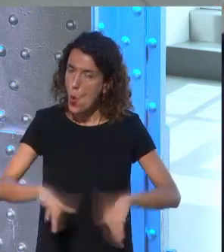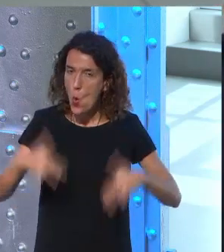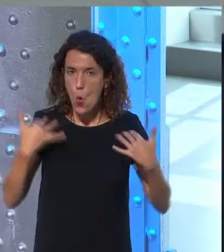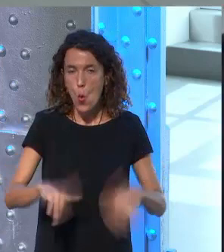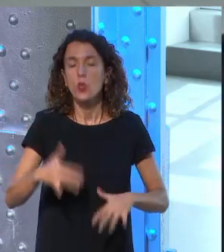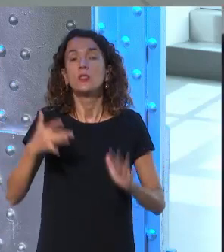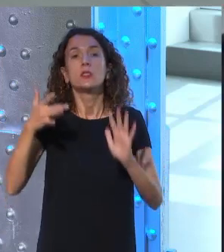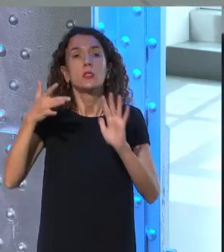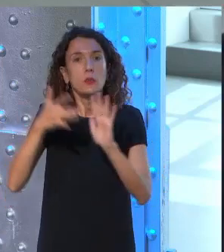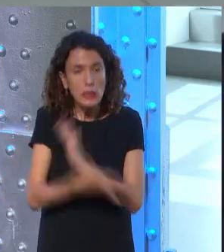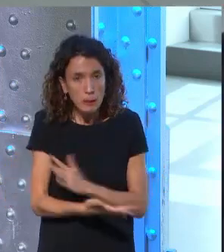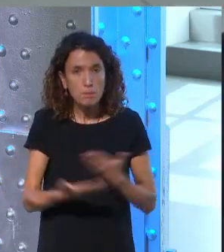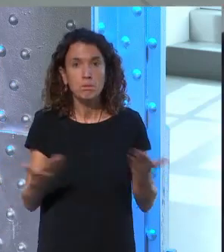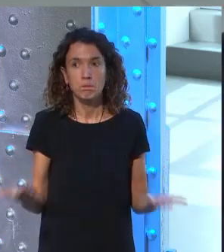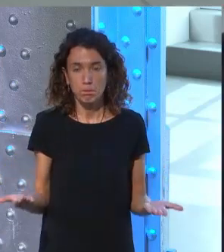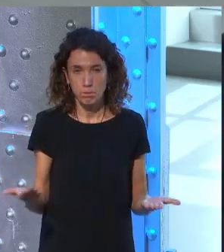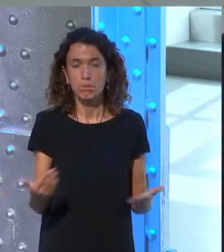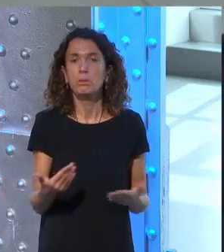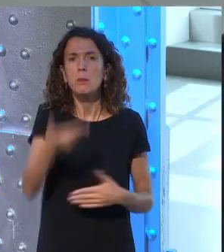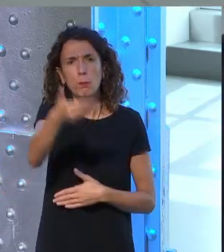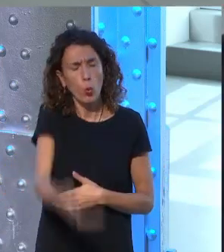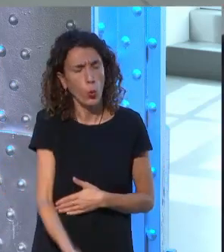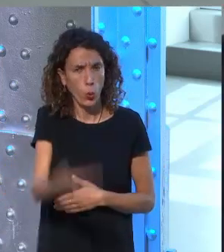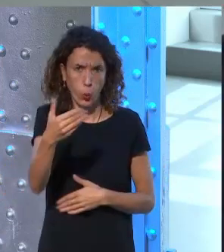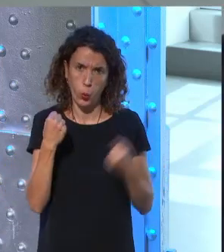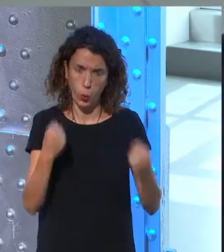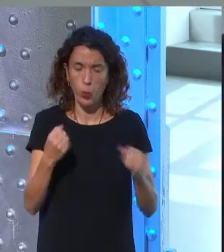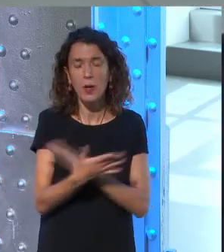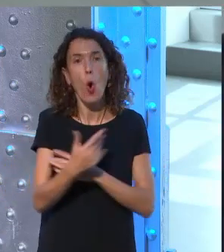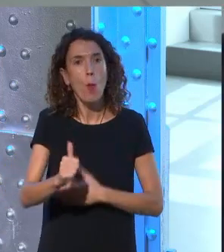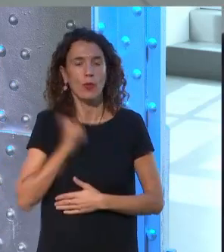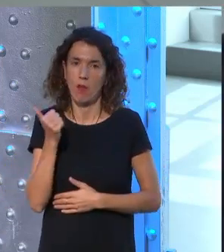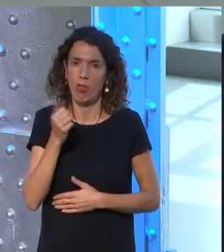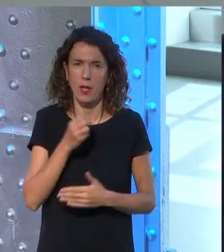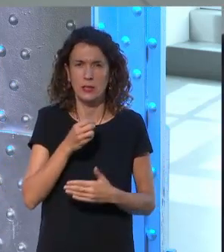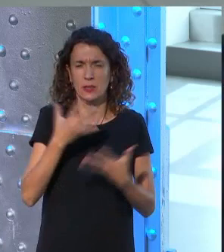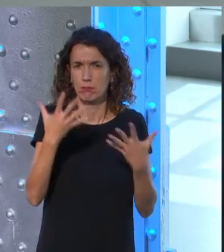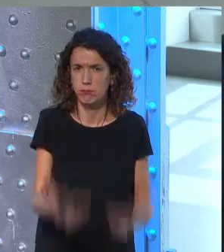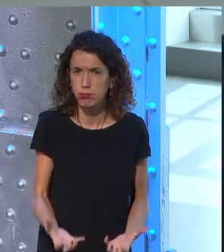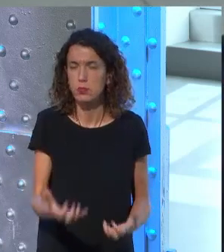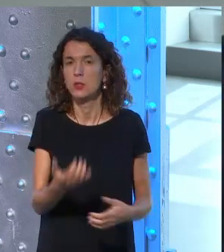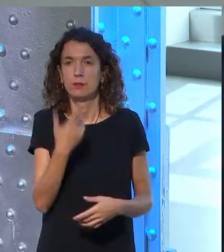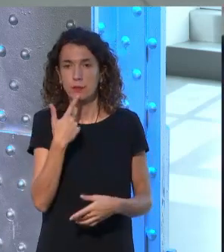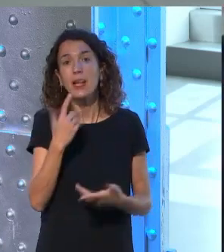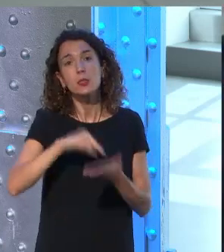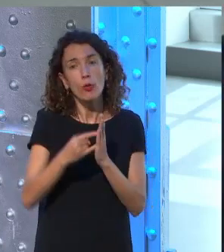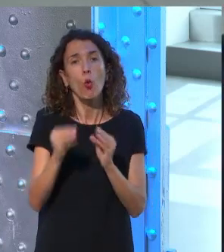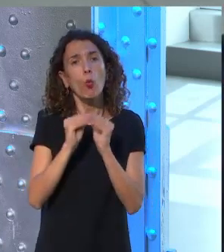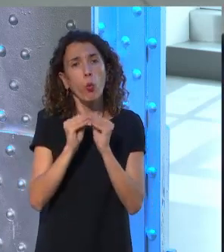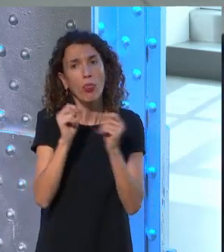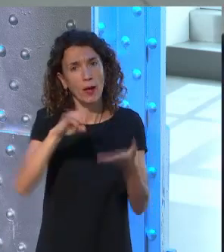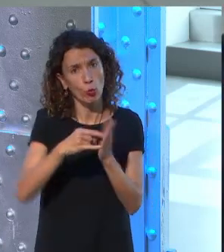por lo tanto, es titánica, pero tiene muchísimas oportunidades no solo de arreglar la situación que hay,